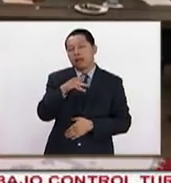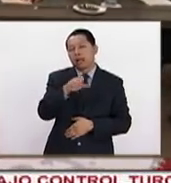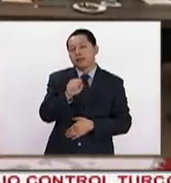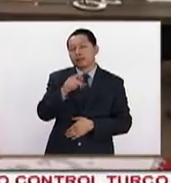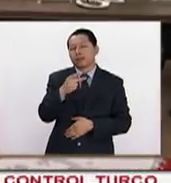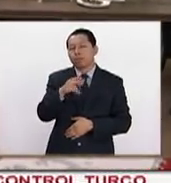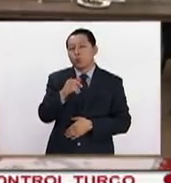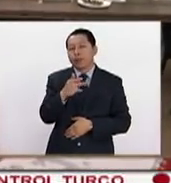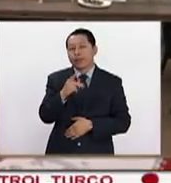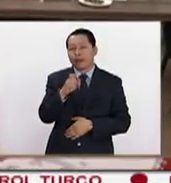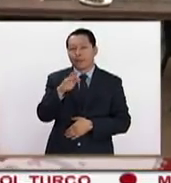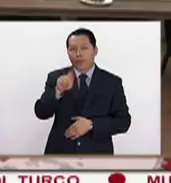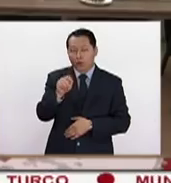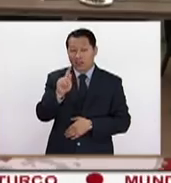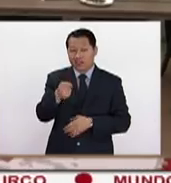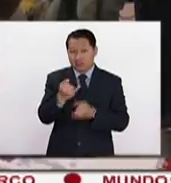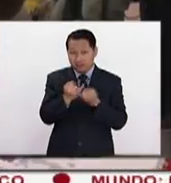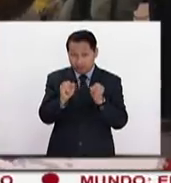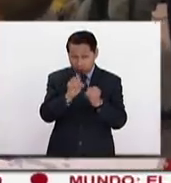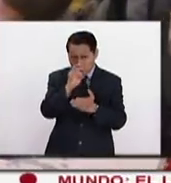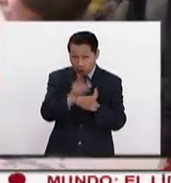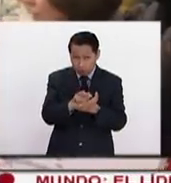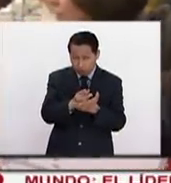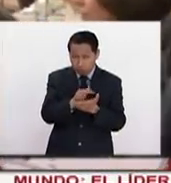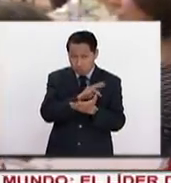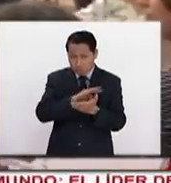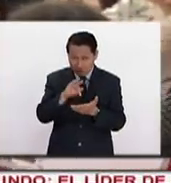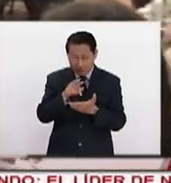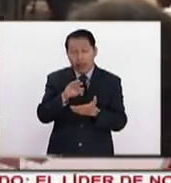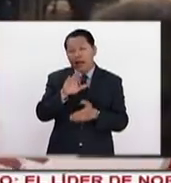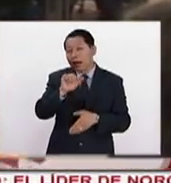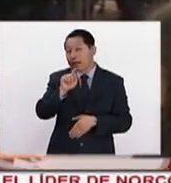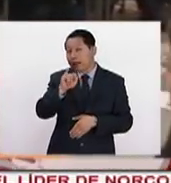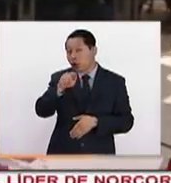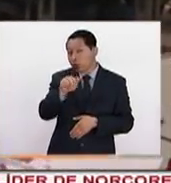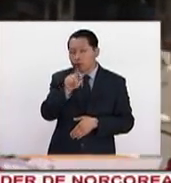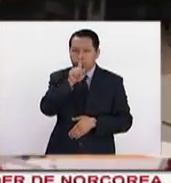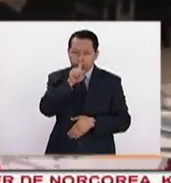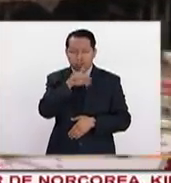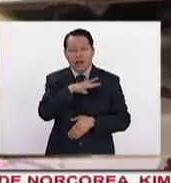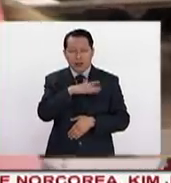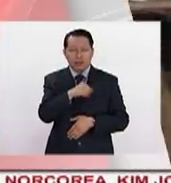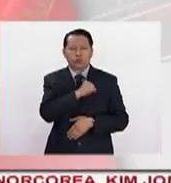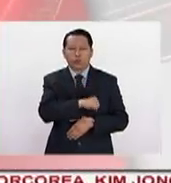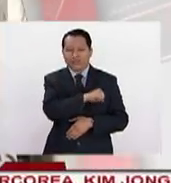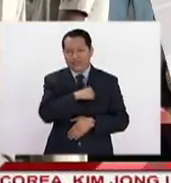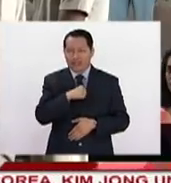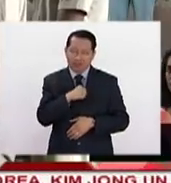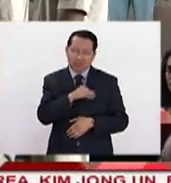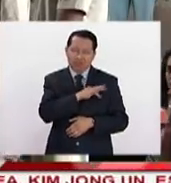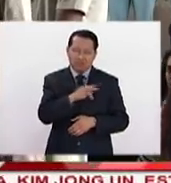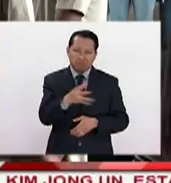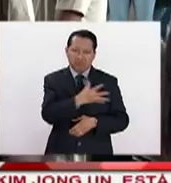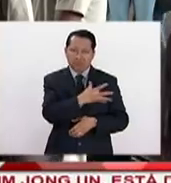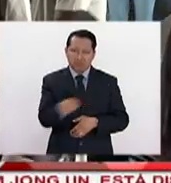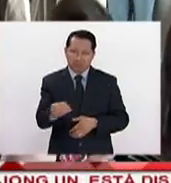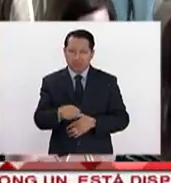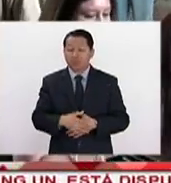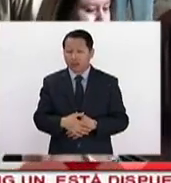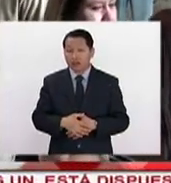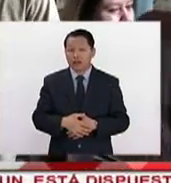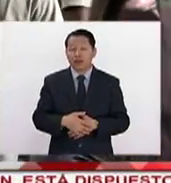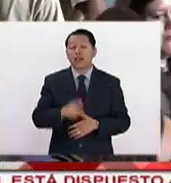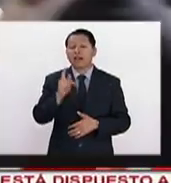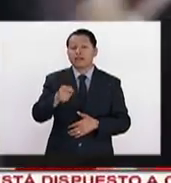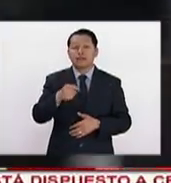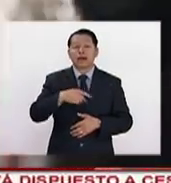aseguró que la independencia no es la única solución para Cataluña. Pone de ejemplo el modelo suizo. Más adelante,